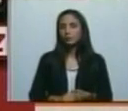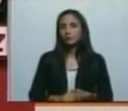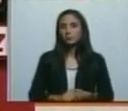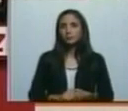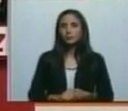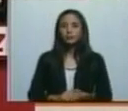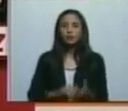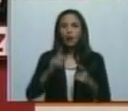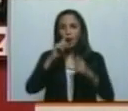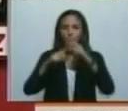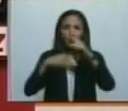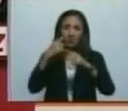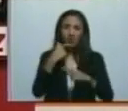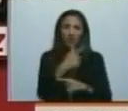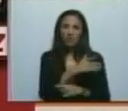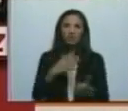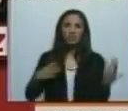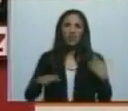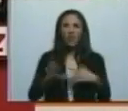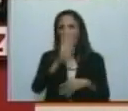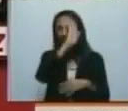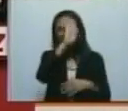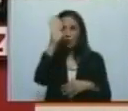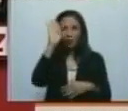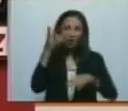me excomulgan.